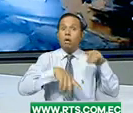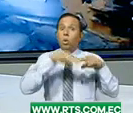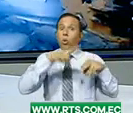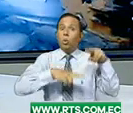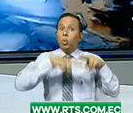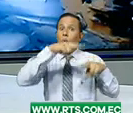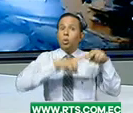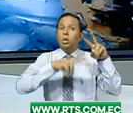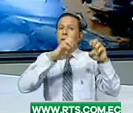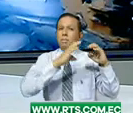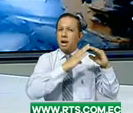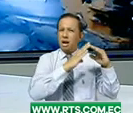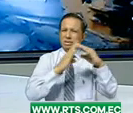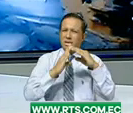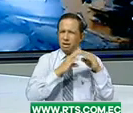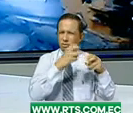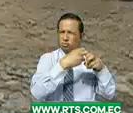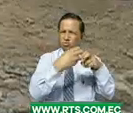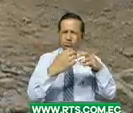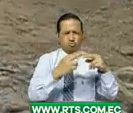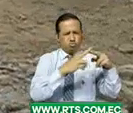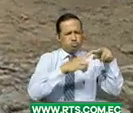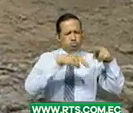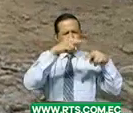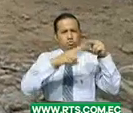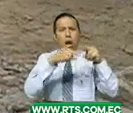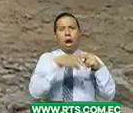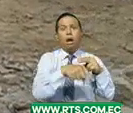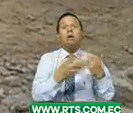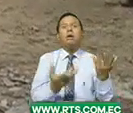de actividades ilegales.